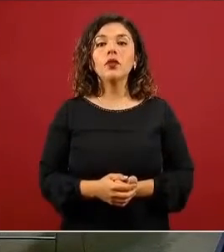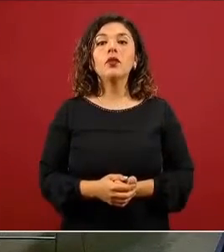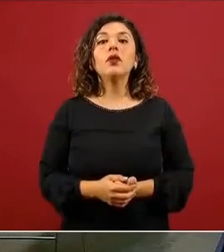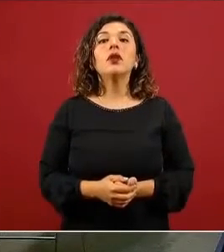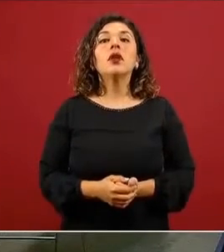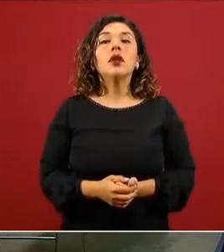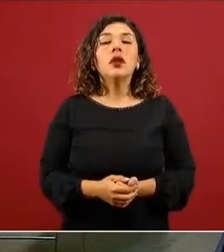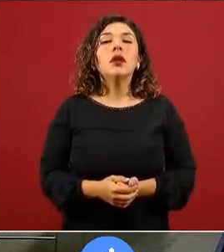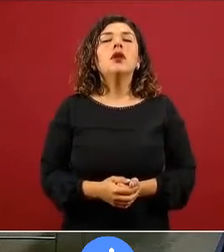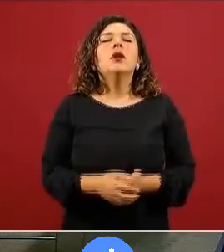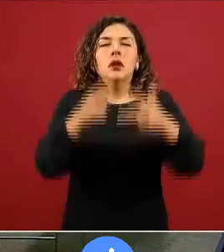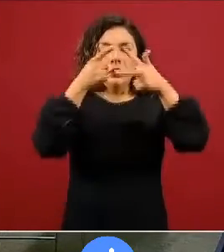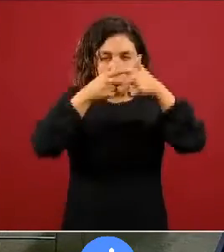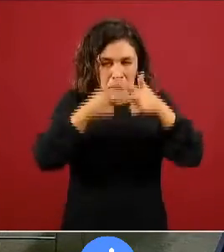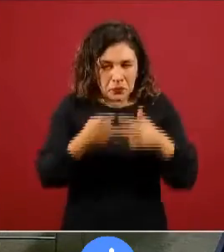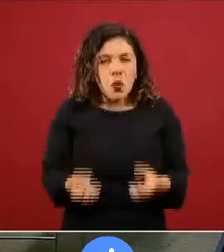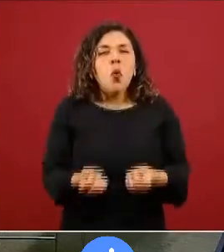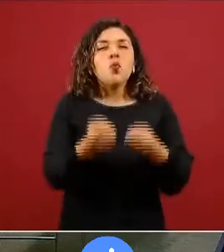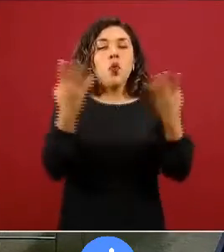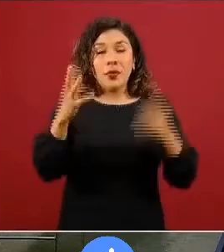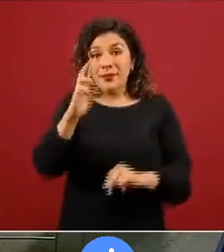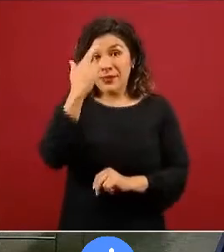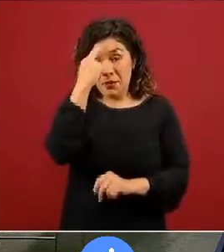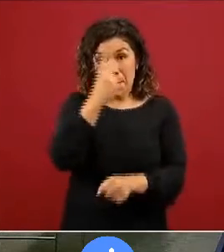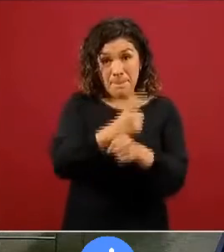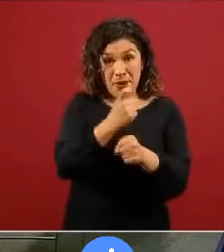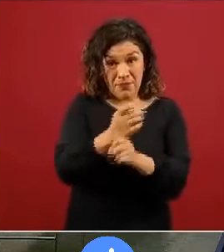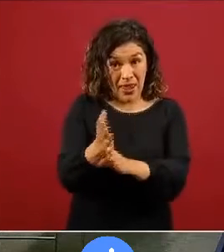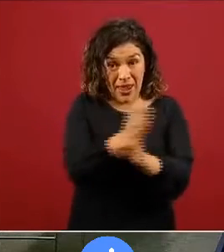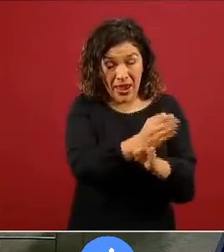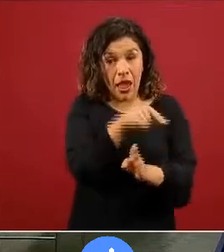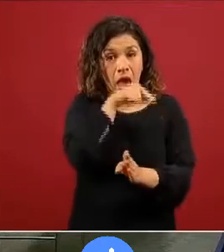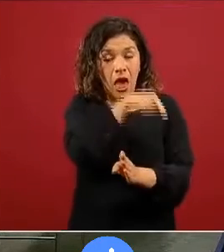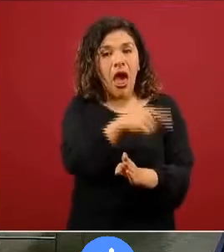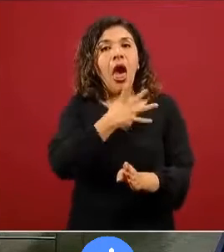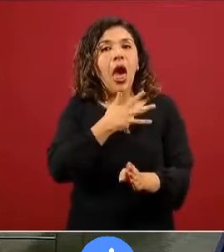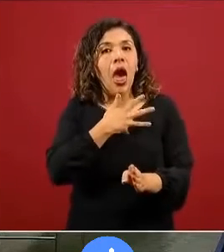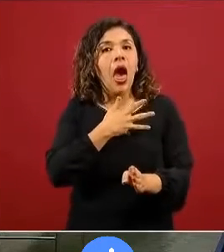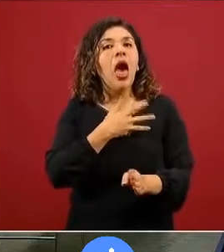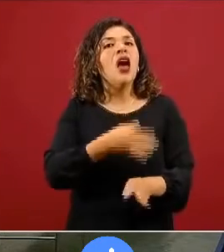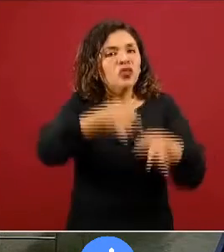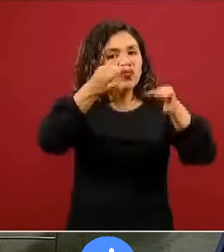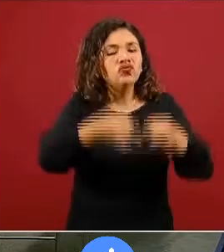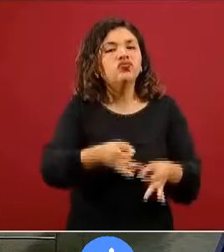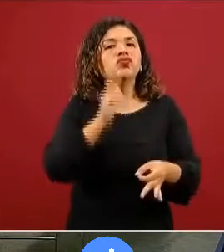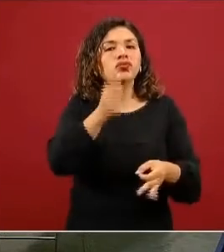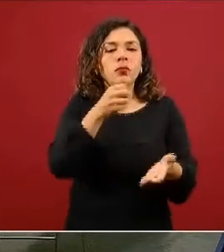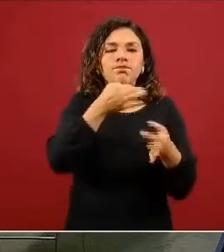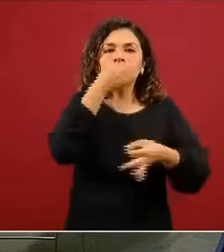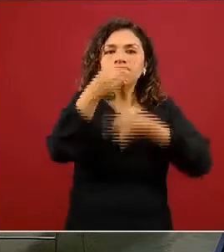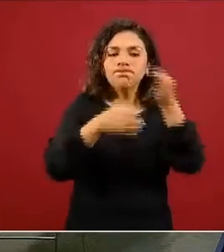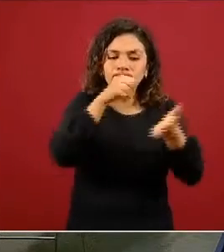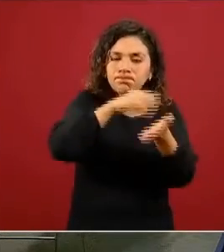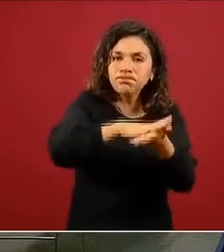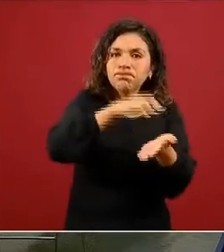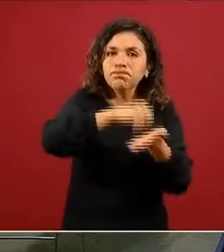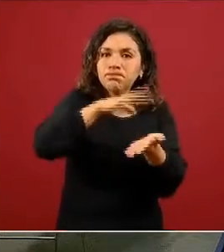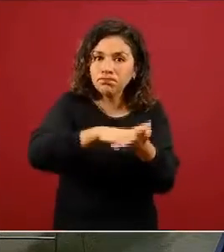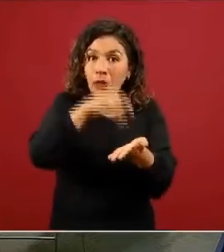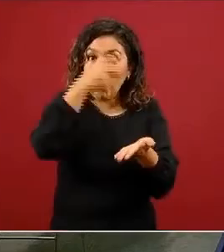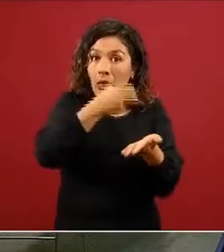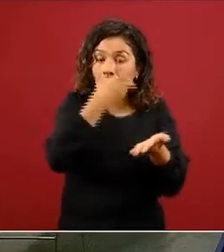Ahora vemos la estimación. Recordar que en la primera gráfica tenemos los casos directamente notificados, que